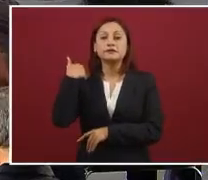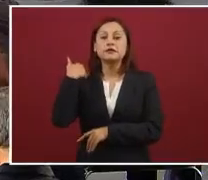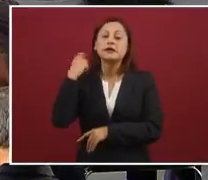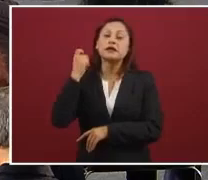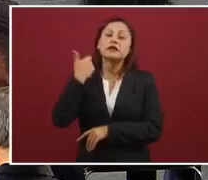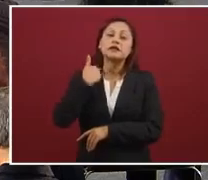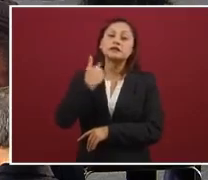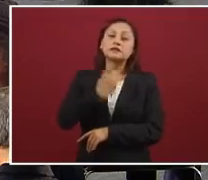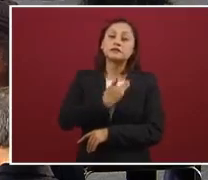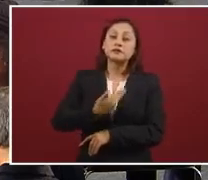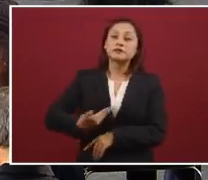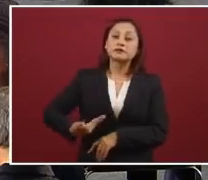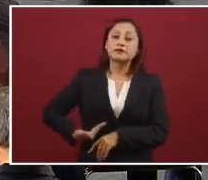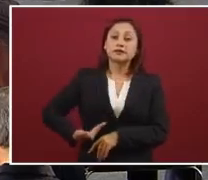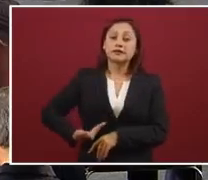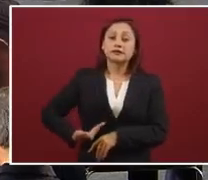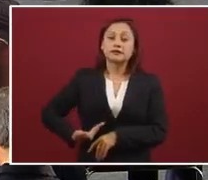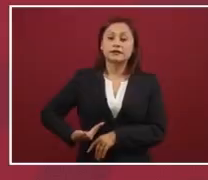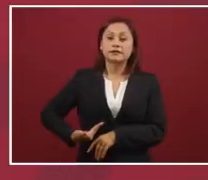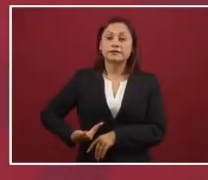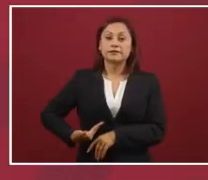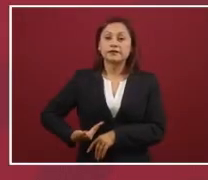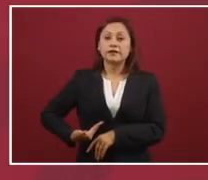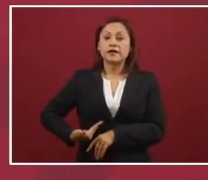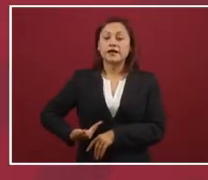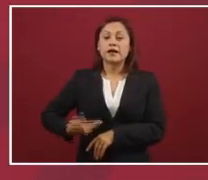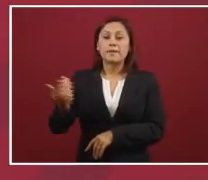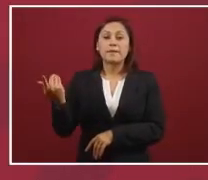para que se le diera registro